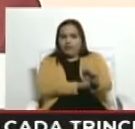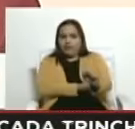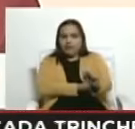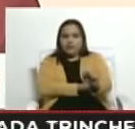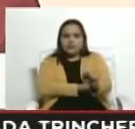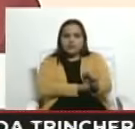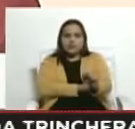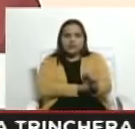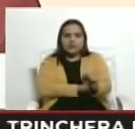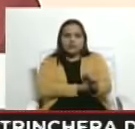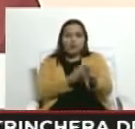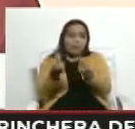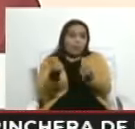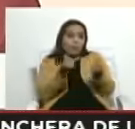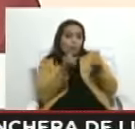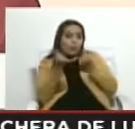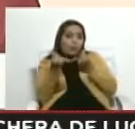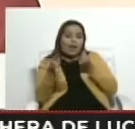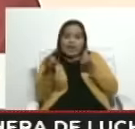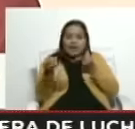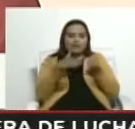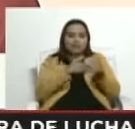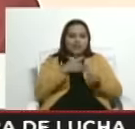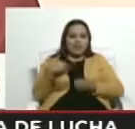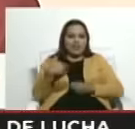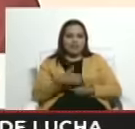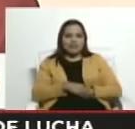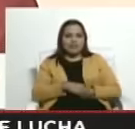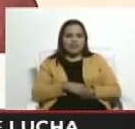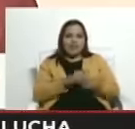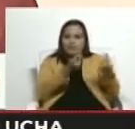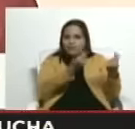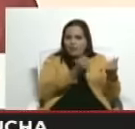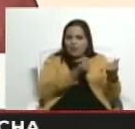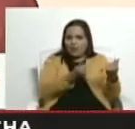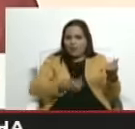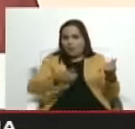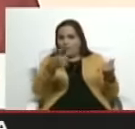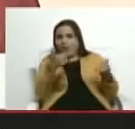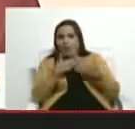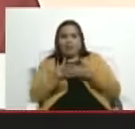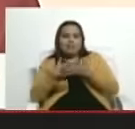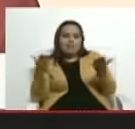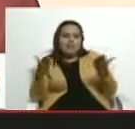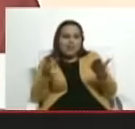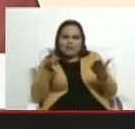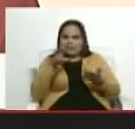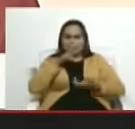con privilegios que ellos quieren. Plata más privilegios, eso es terrible.